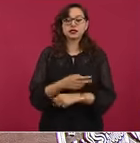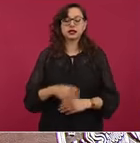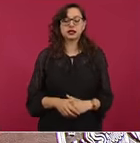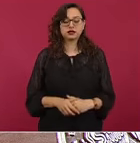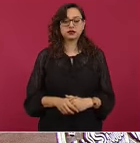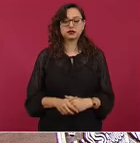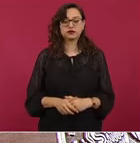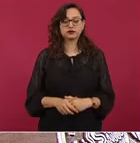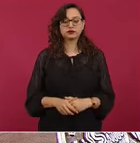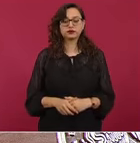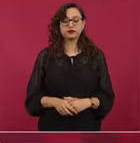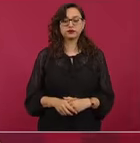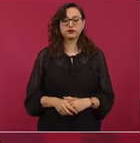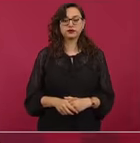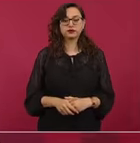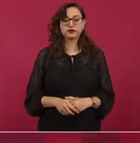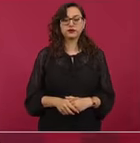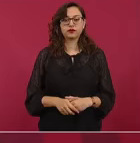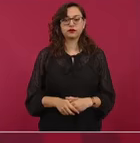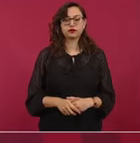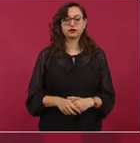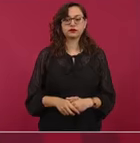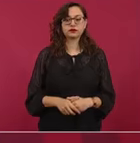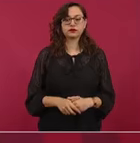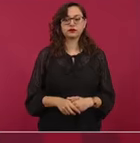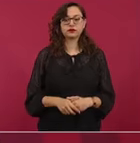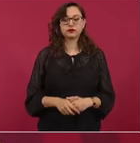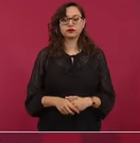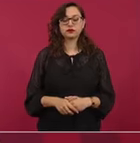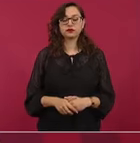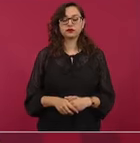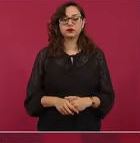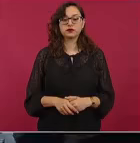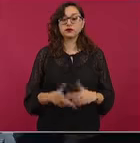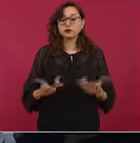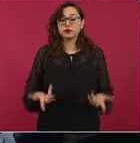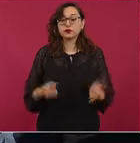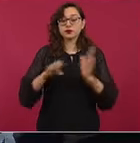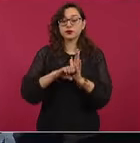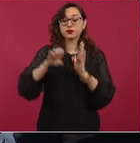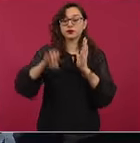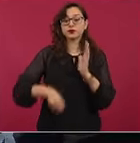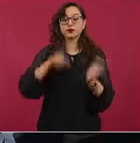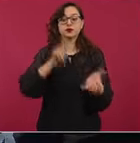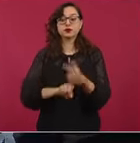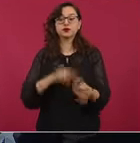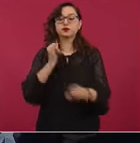Por ejemplo, lo de la compra de los bots,